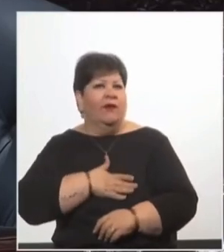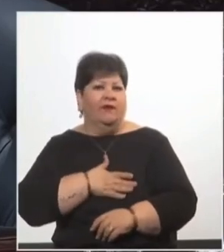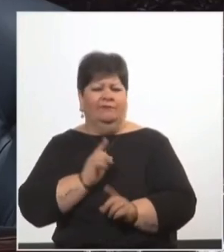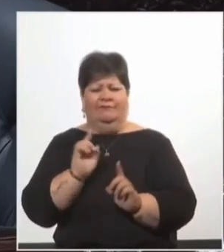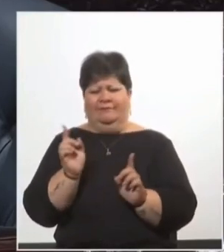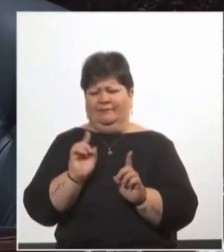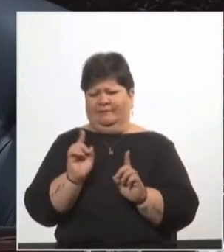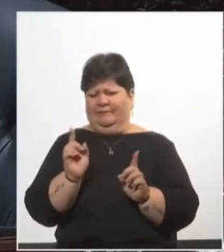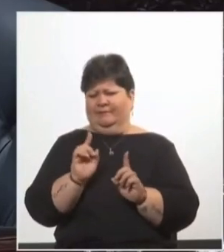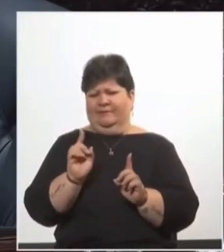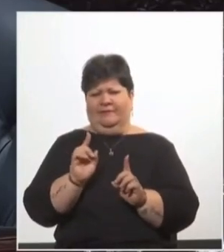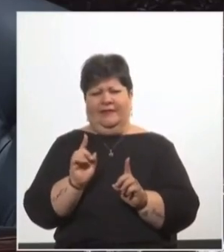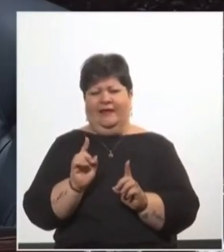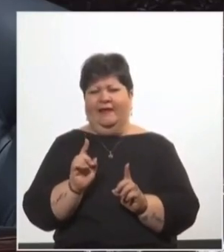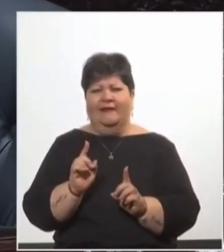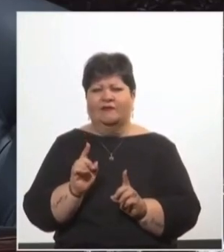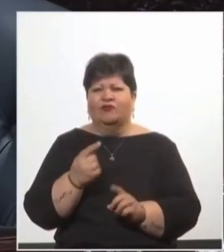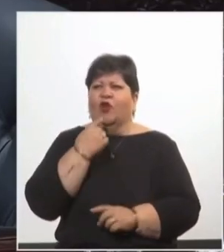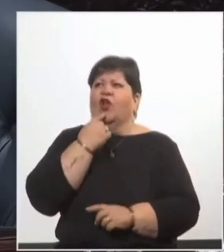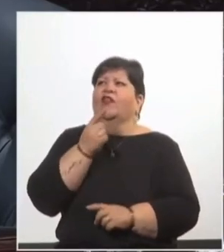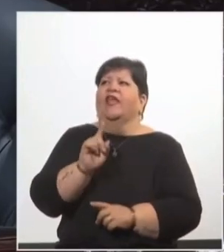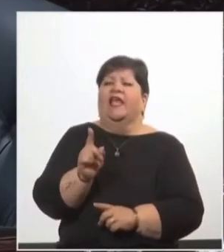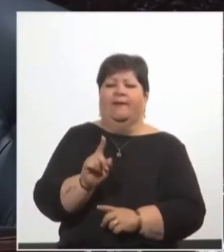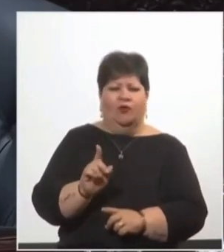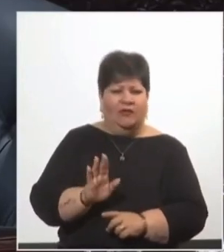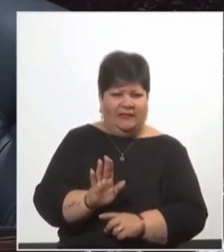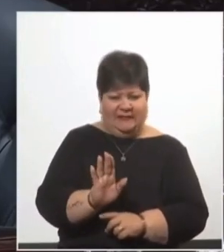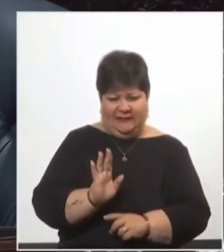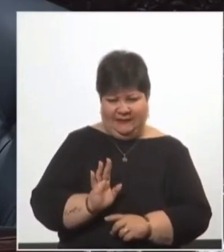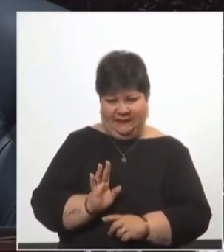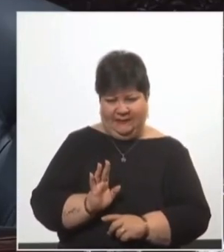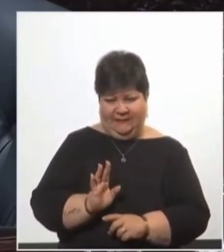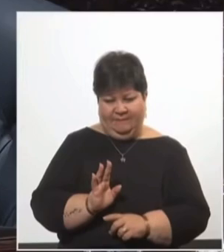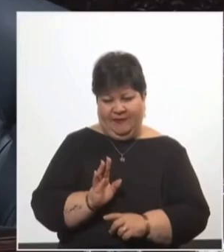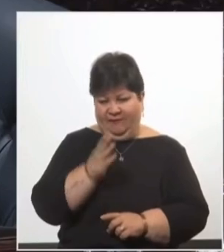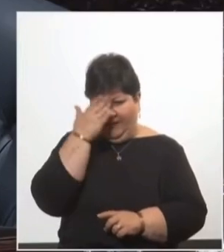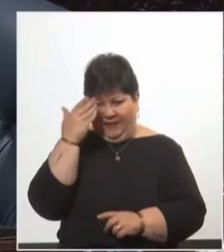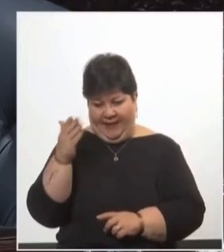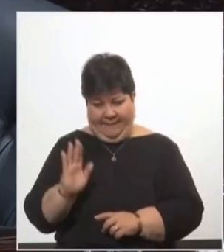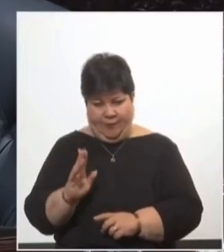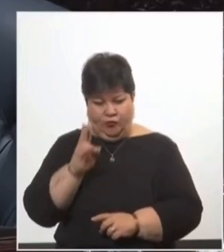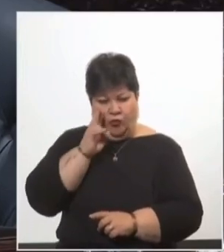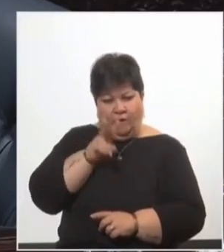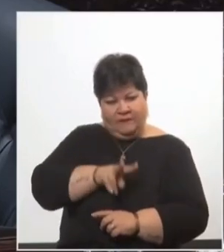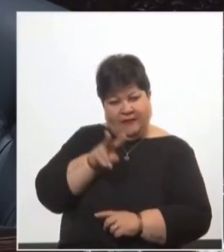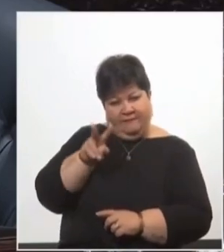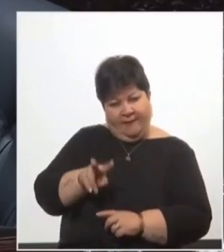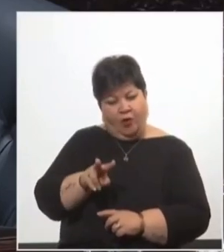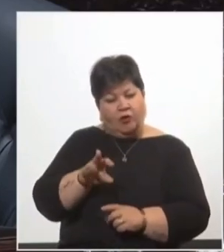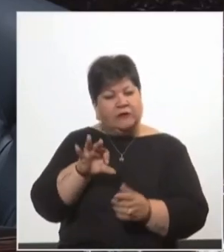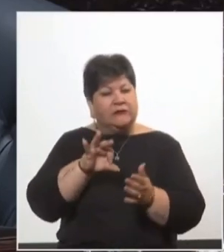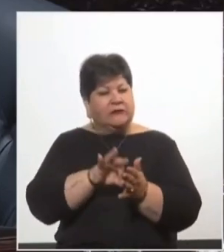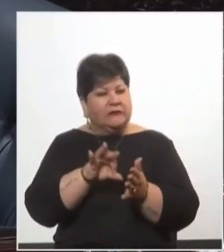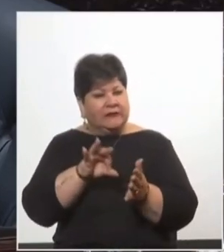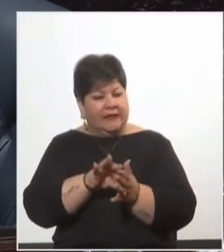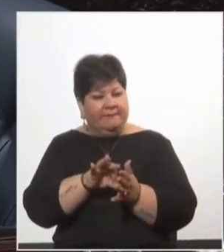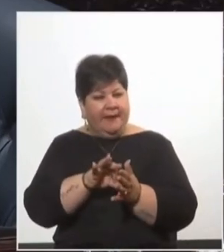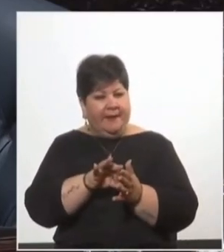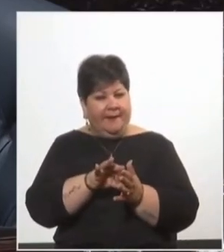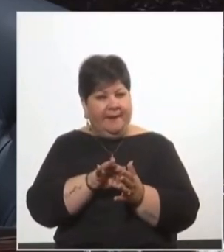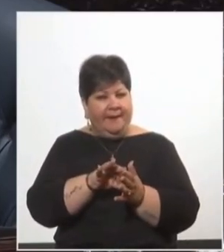no dice ya es algo que parece bastante sistemático. Nosotros vemos con buenos ojos ir a un sistema previsional